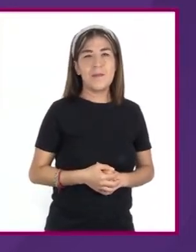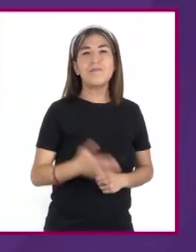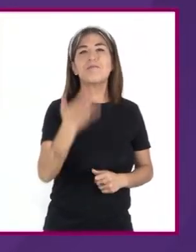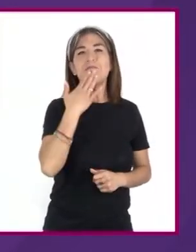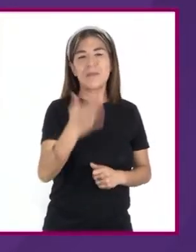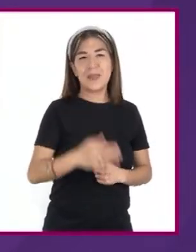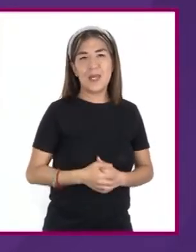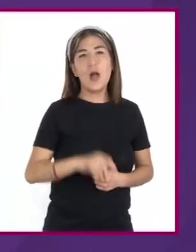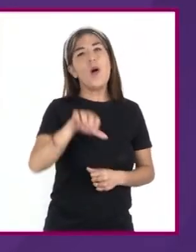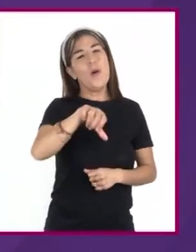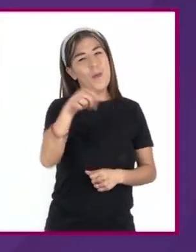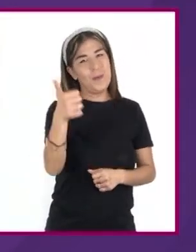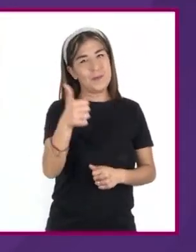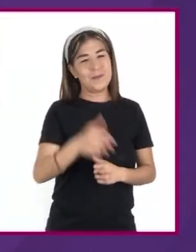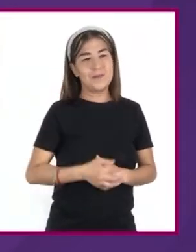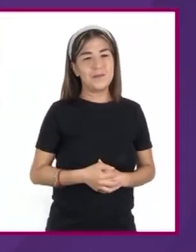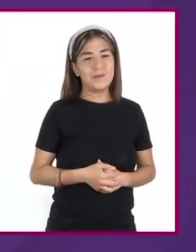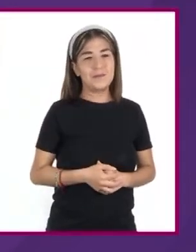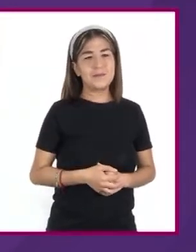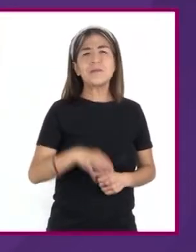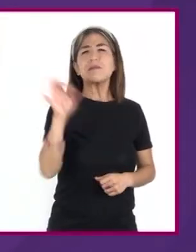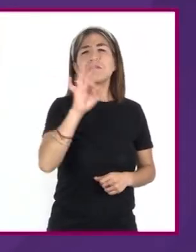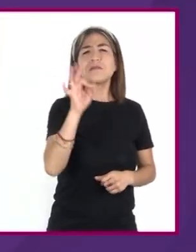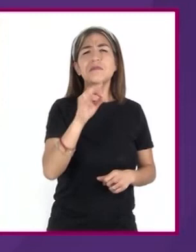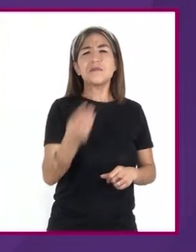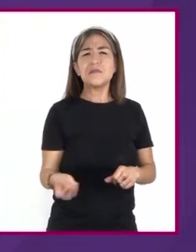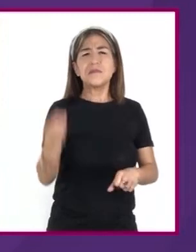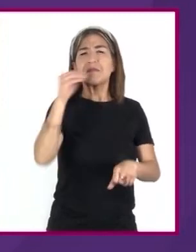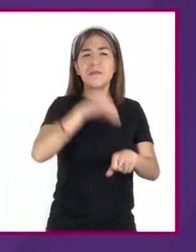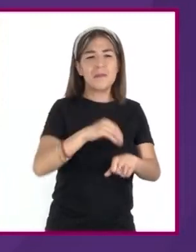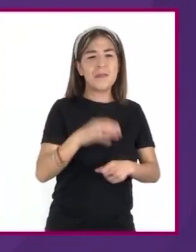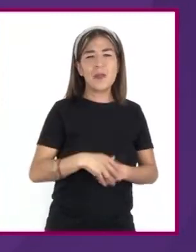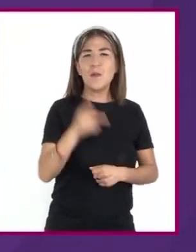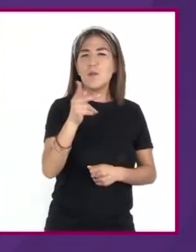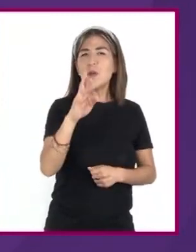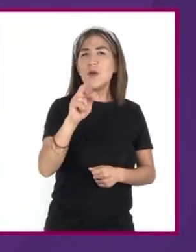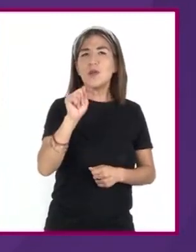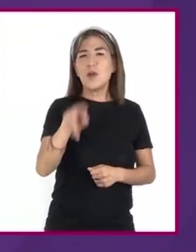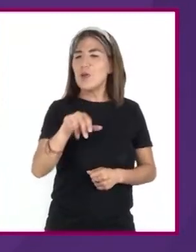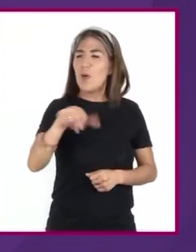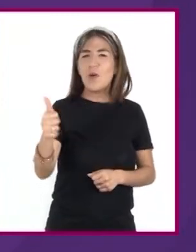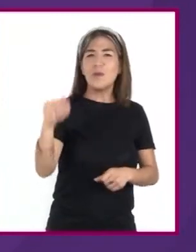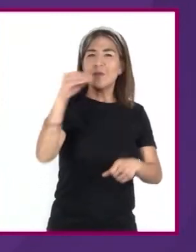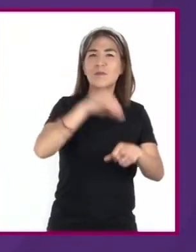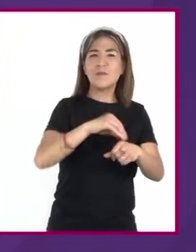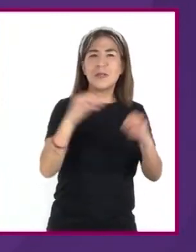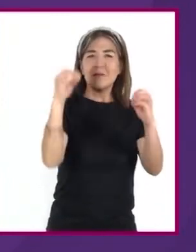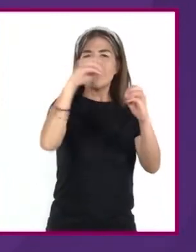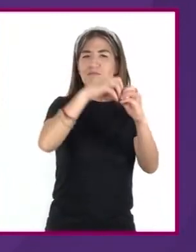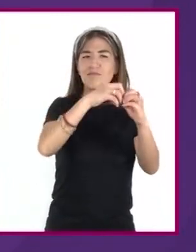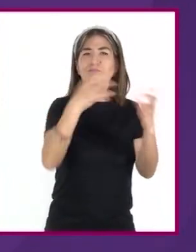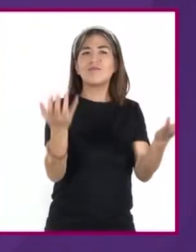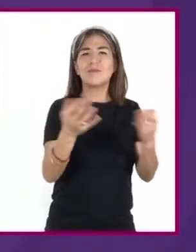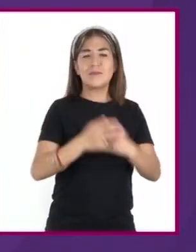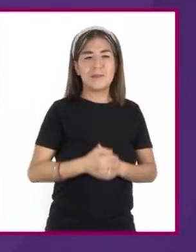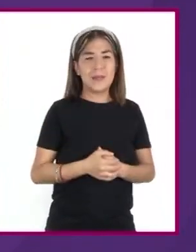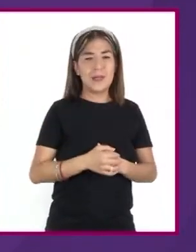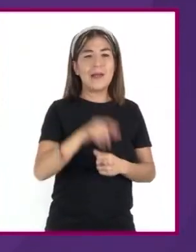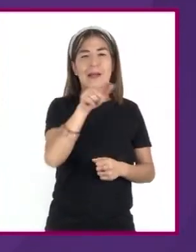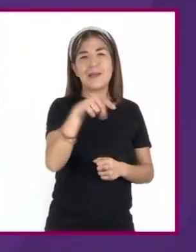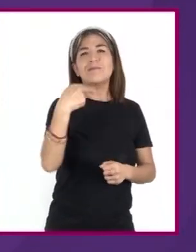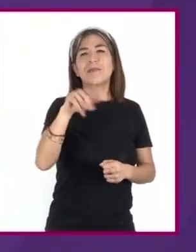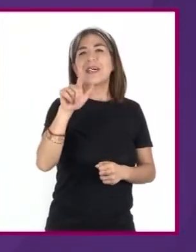Excelente, vamos con el que sigue. ¿Qué pasa si agregamos un protón más? Ahora nuestro elemento es litio.